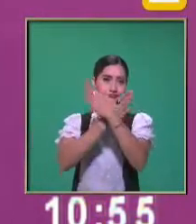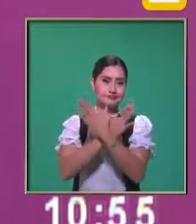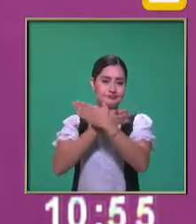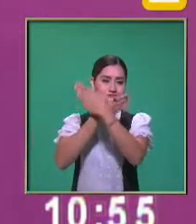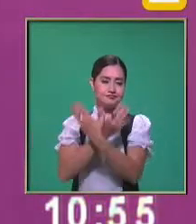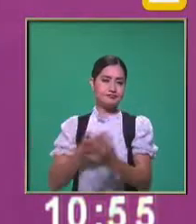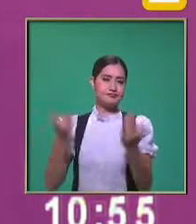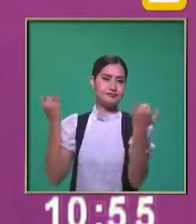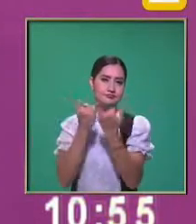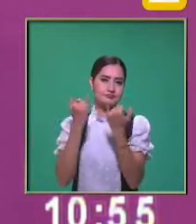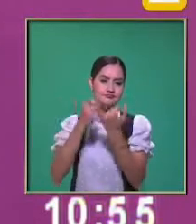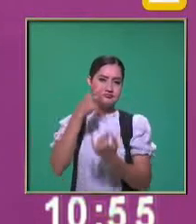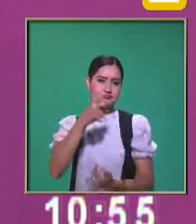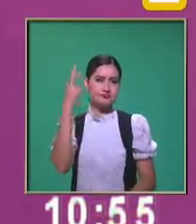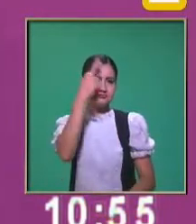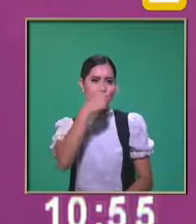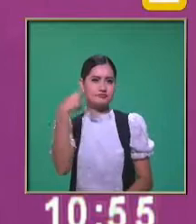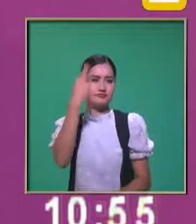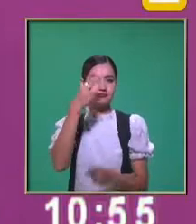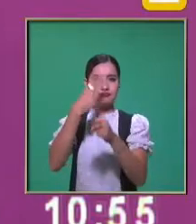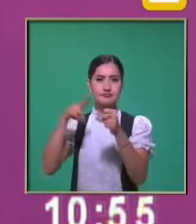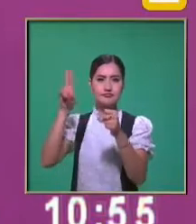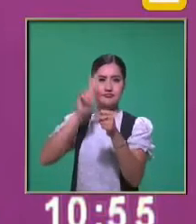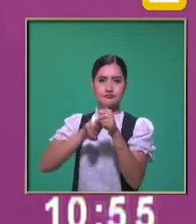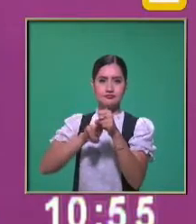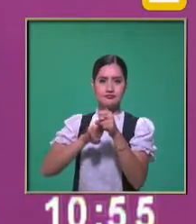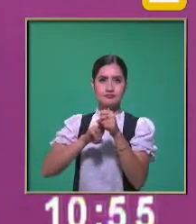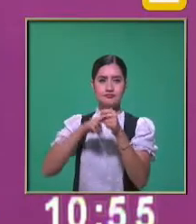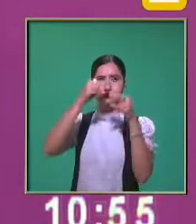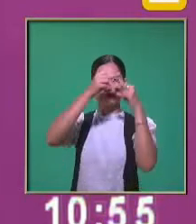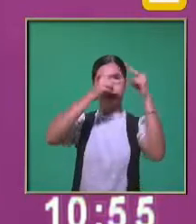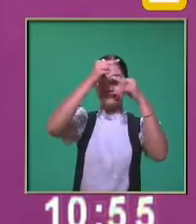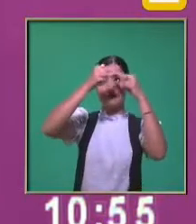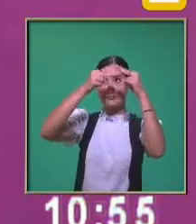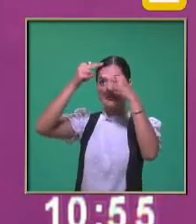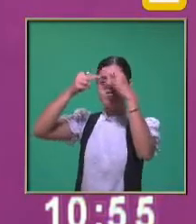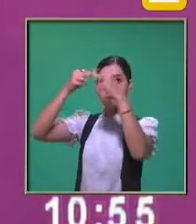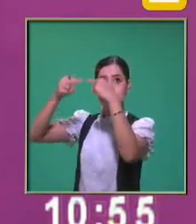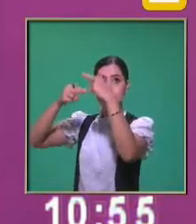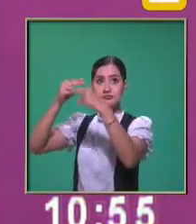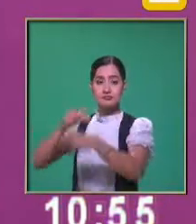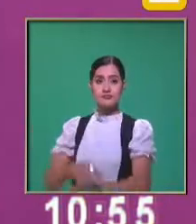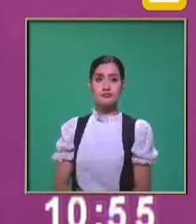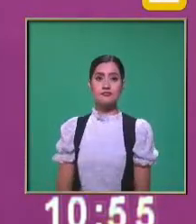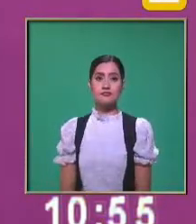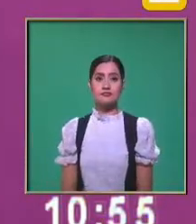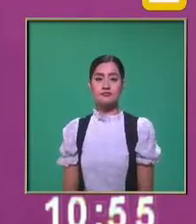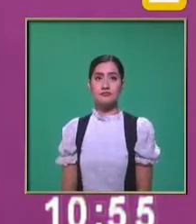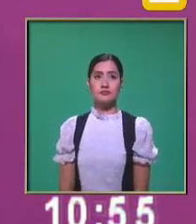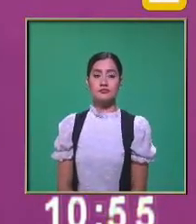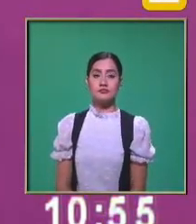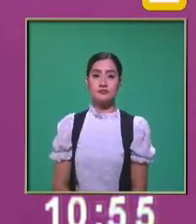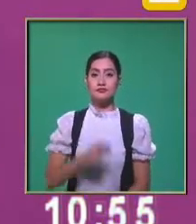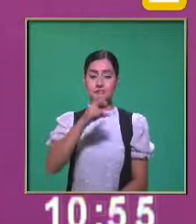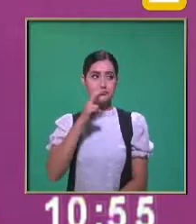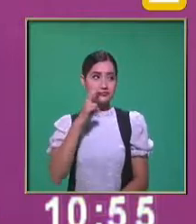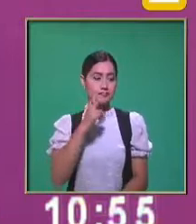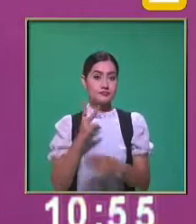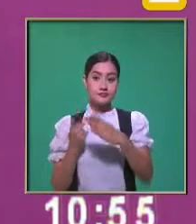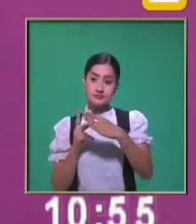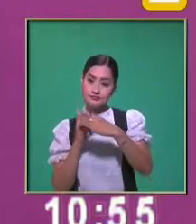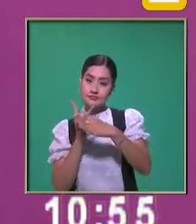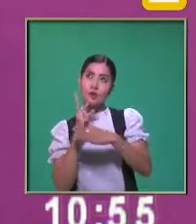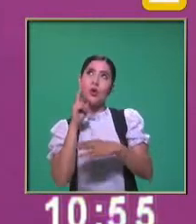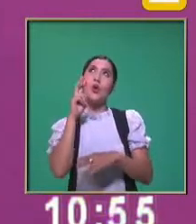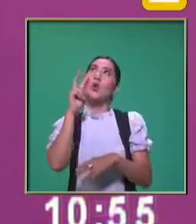nos podemos observar también en la naturaleza de las nubes. ¿Quién no ha jugado a que te acuestas en el pasto y comienzas a observar las nubes? Y